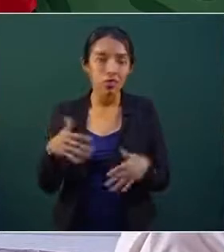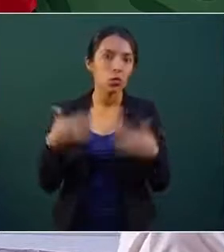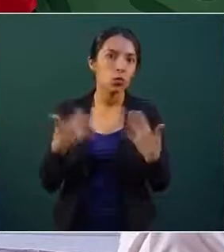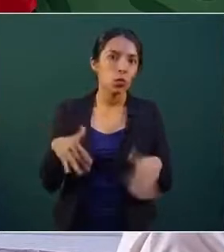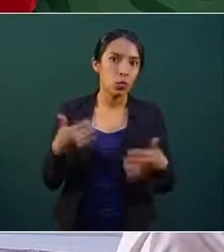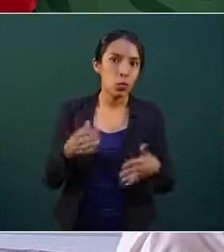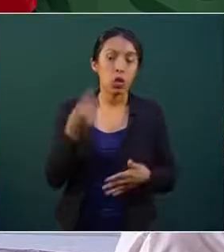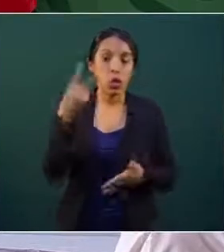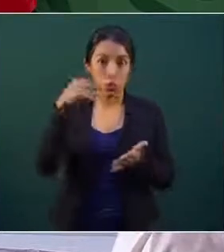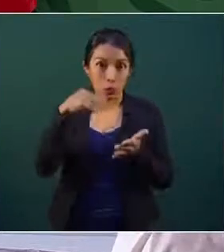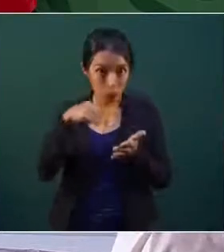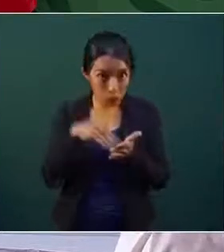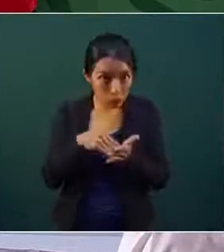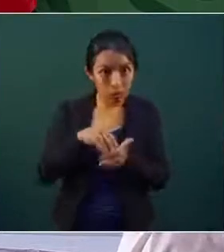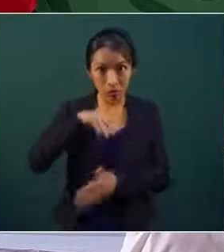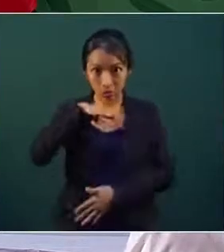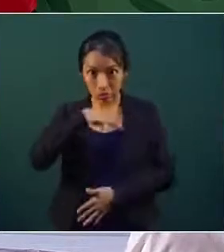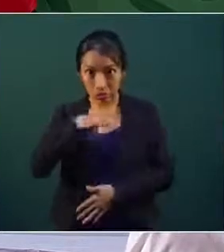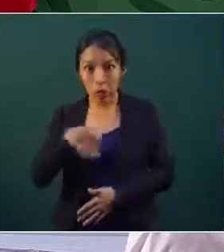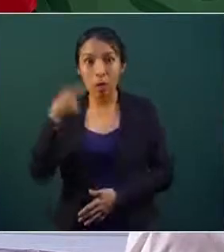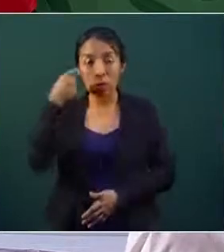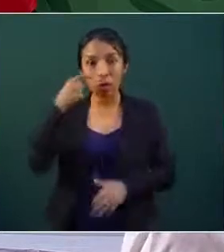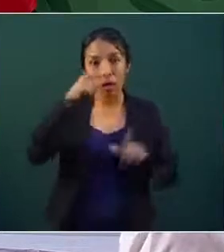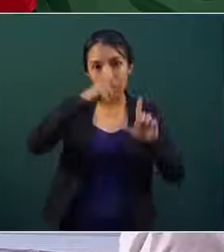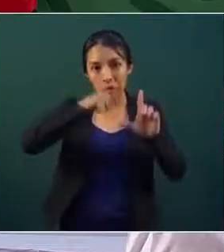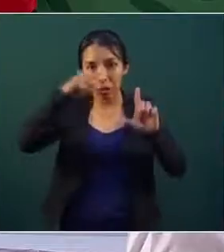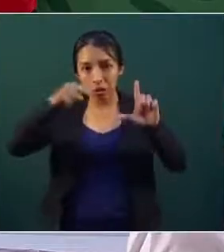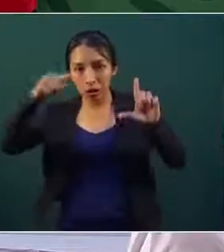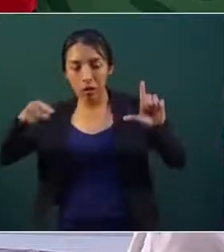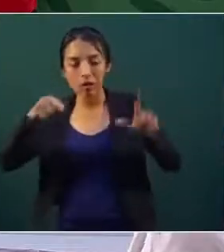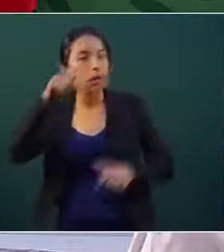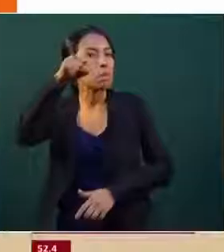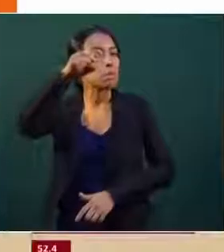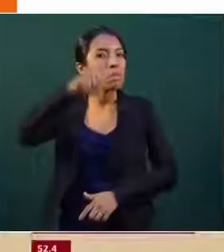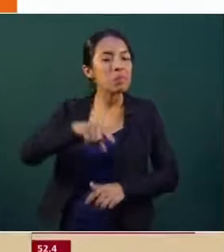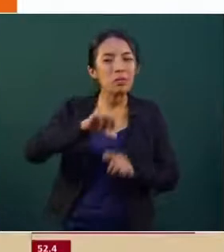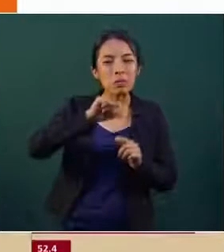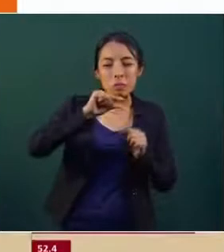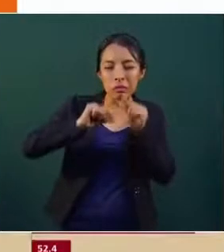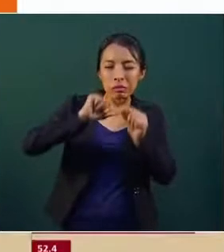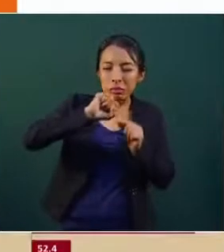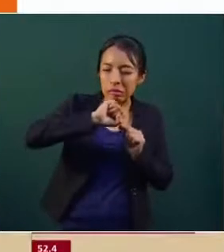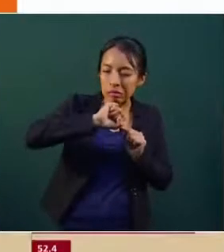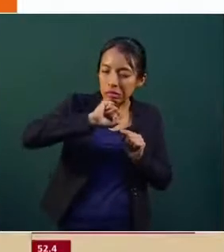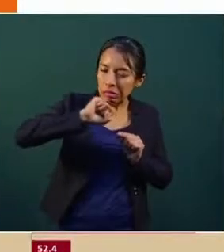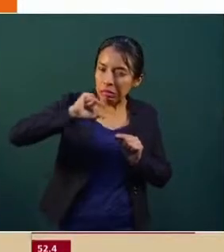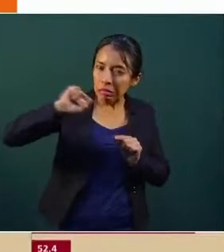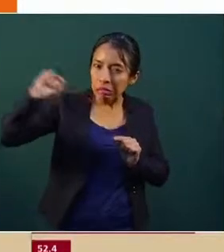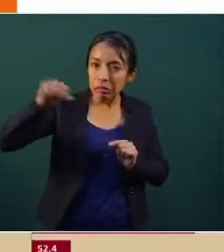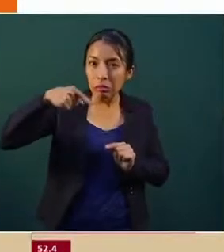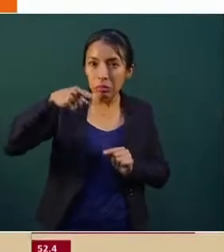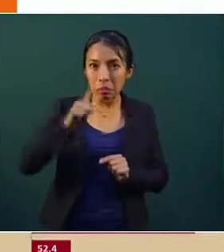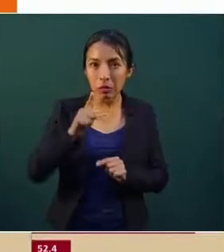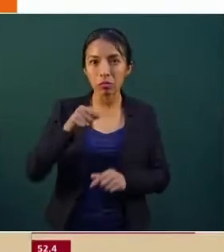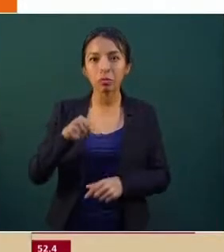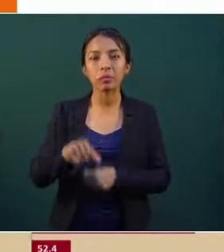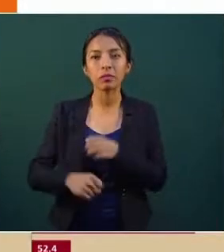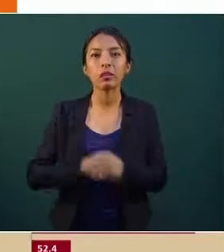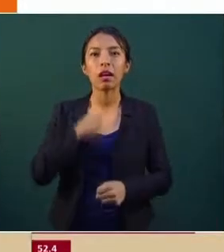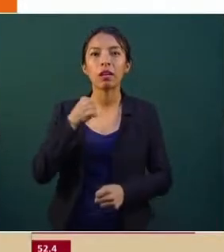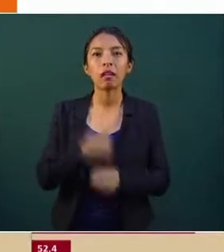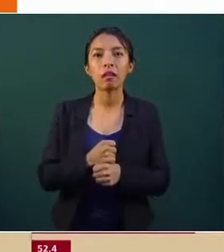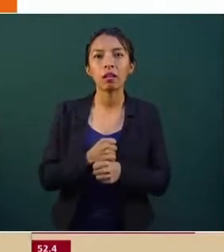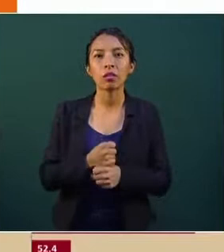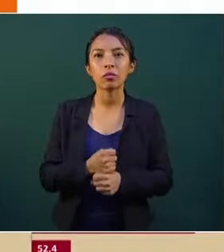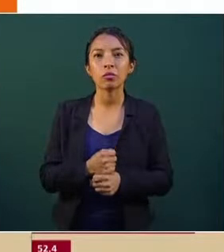2019, conforme se ve en la gráfica, tiene cierta tendencia a la alta, pero este año la tendencia es a la baja con